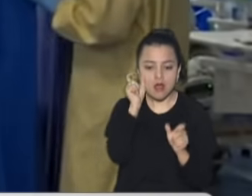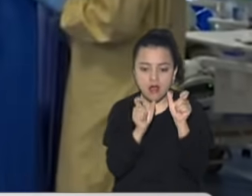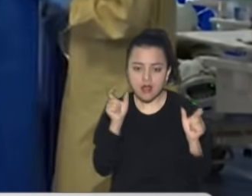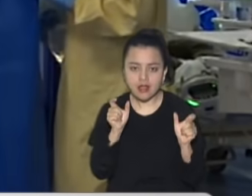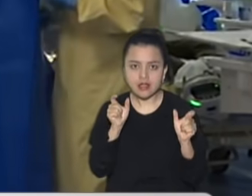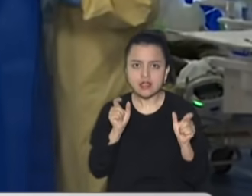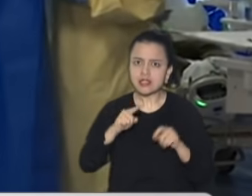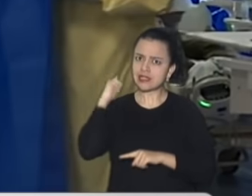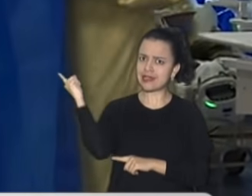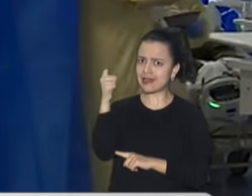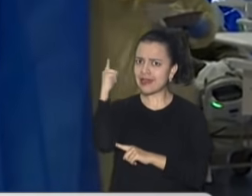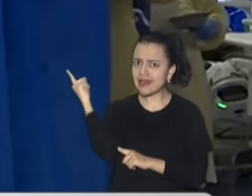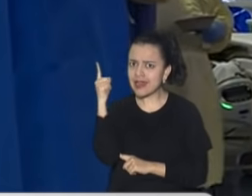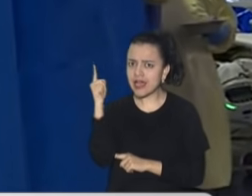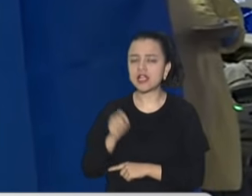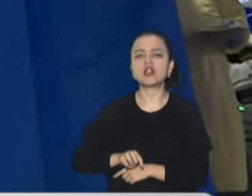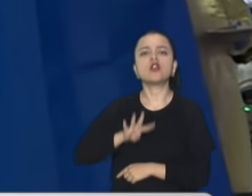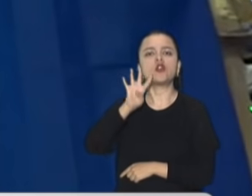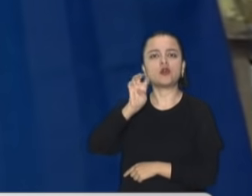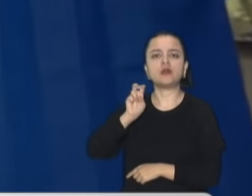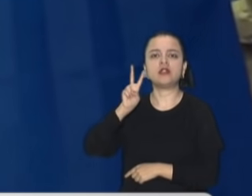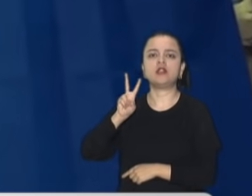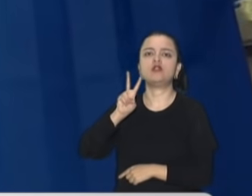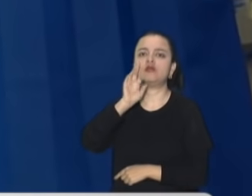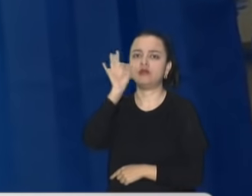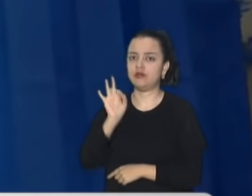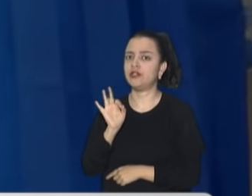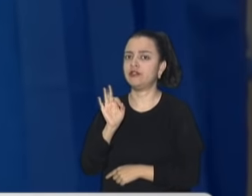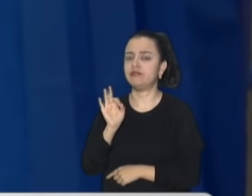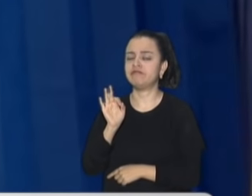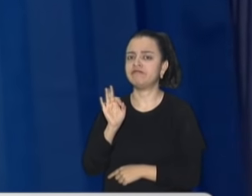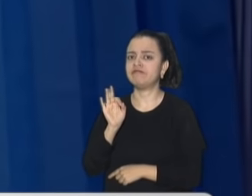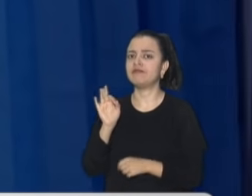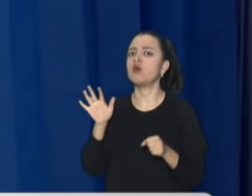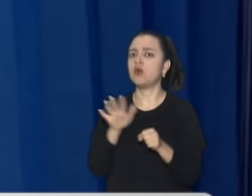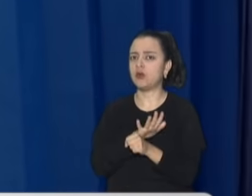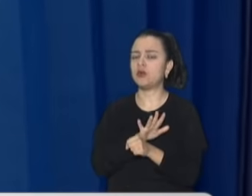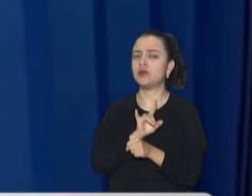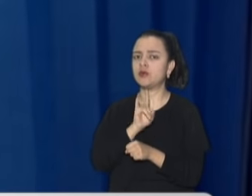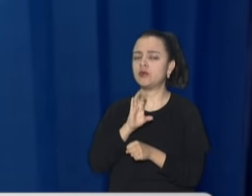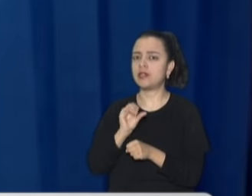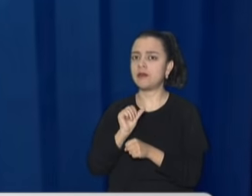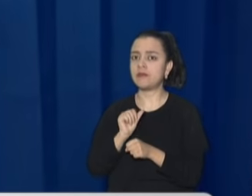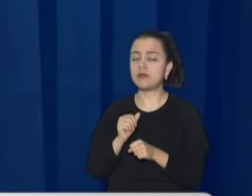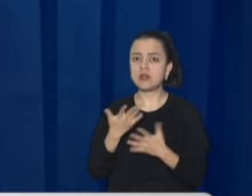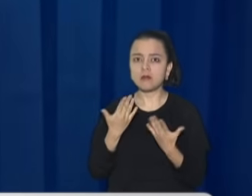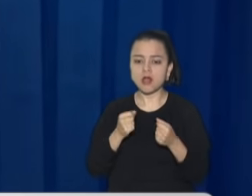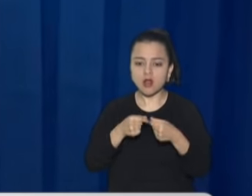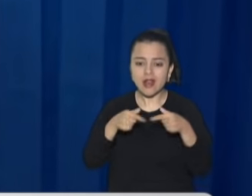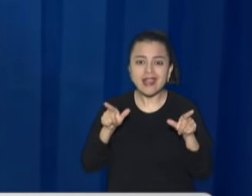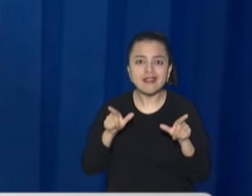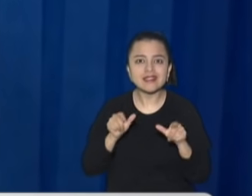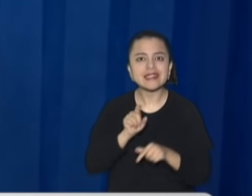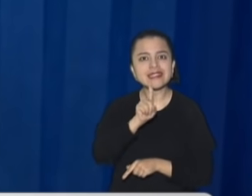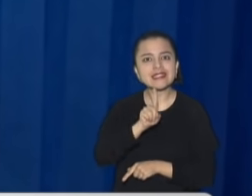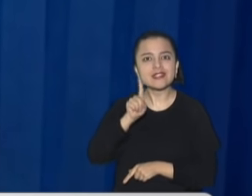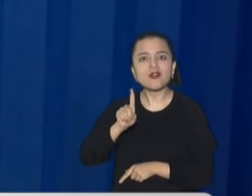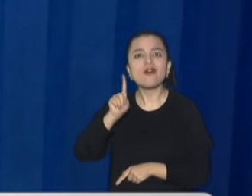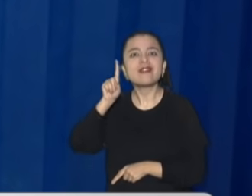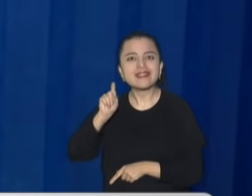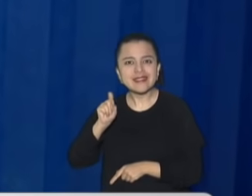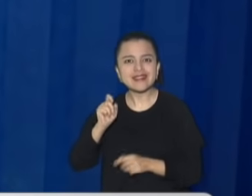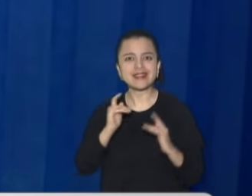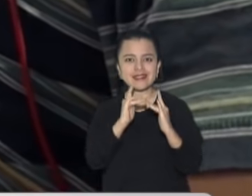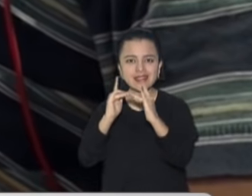ocupación de UCI total está en un 92%. Para pacientes COVID solo hay disponibles 116 camas y